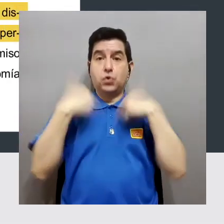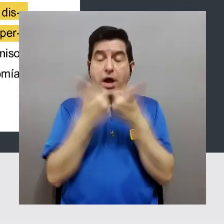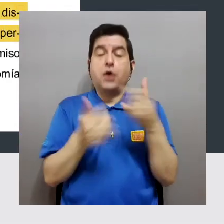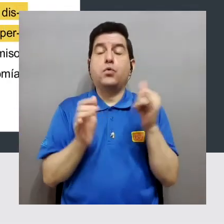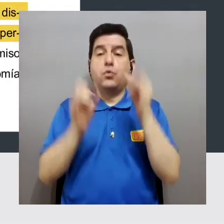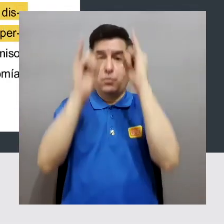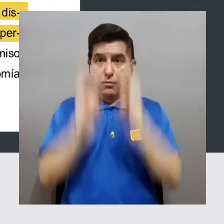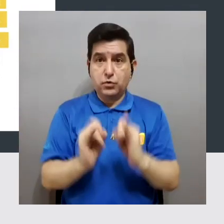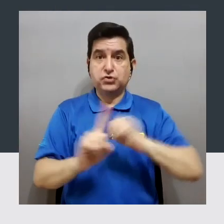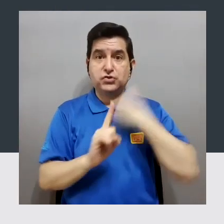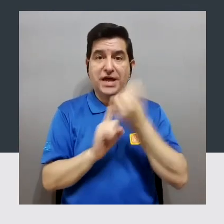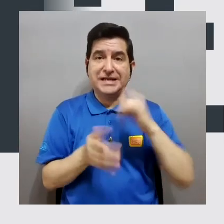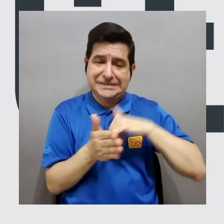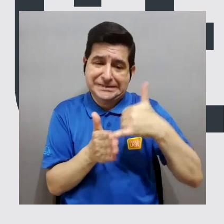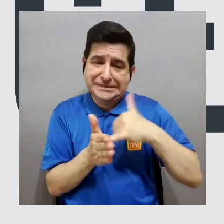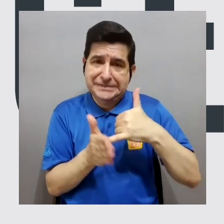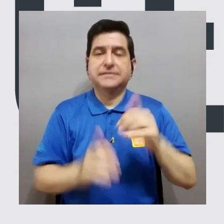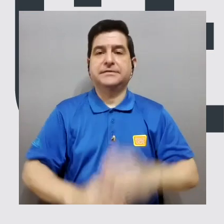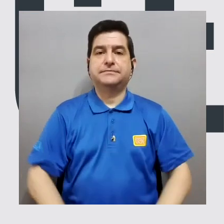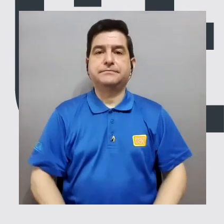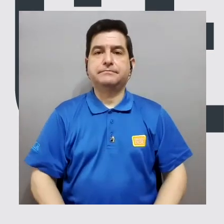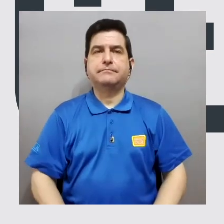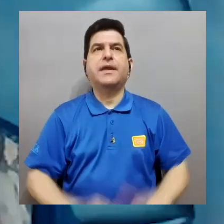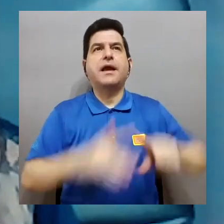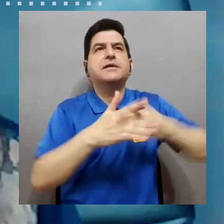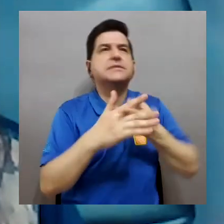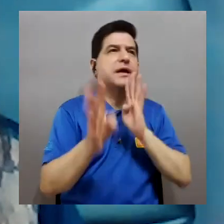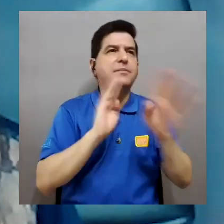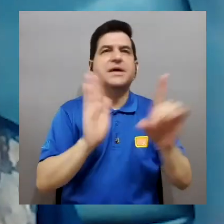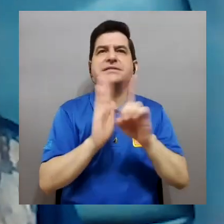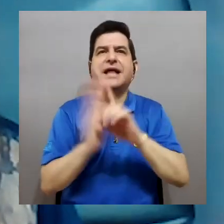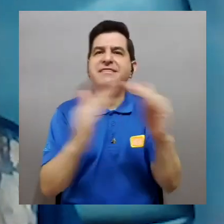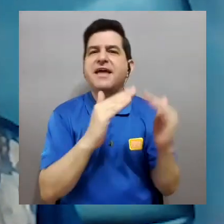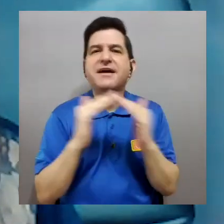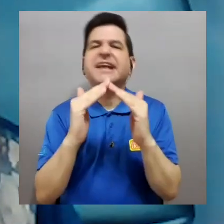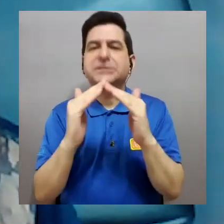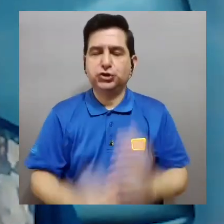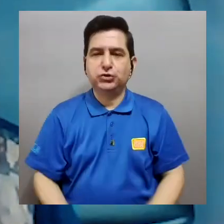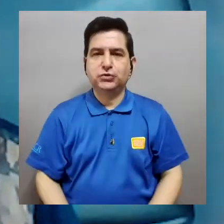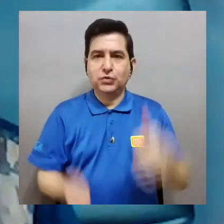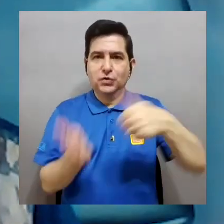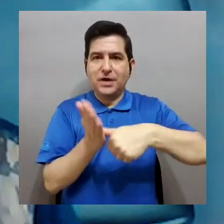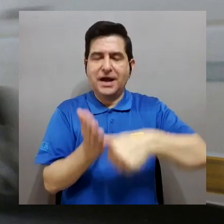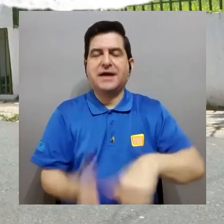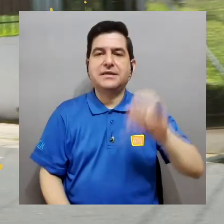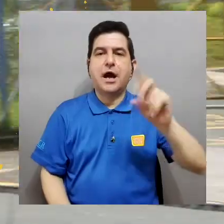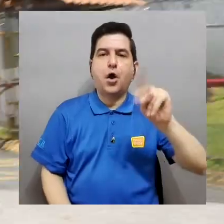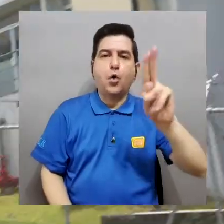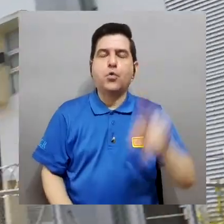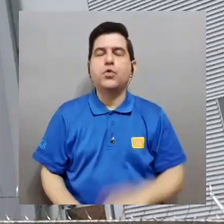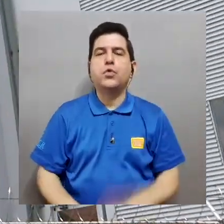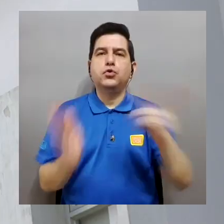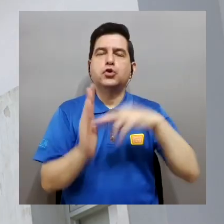grupos e individuos en condición de vulnerabilidad. Se empieza a hablar de derecho a la ciudad con la Carta de la ONU, y eso